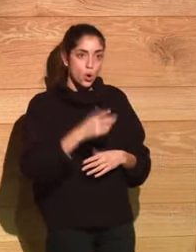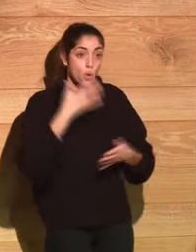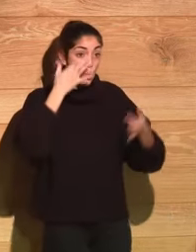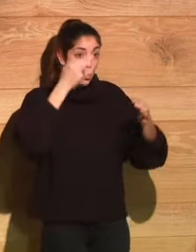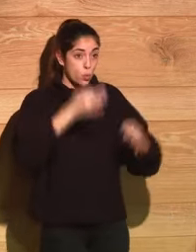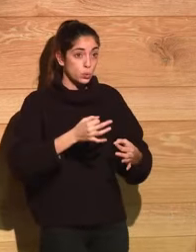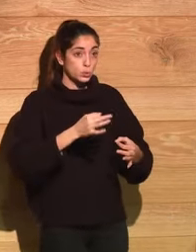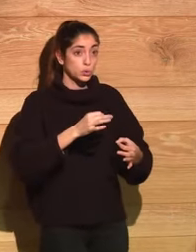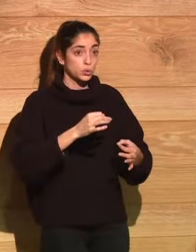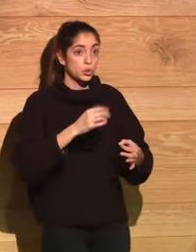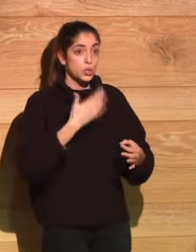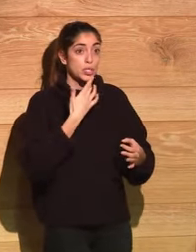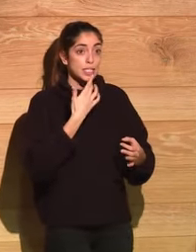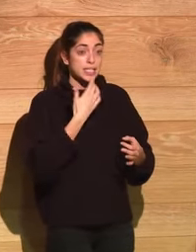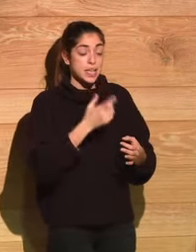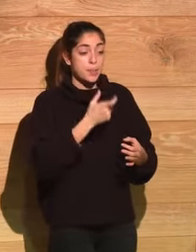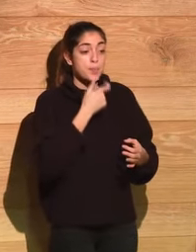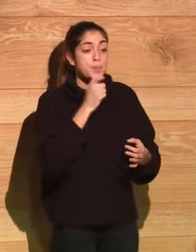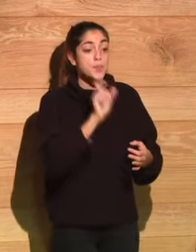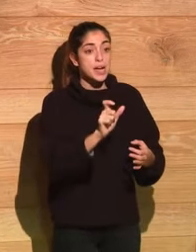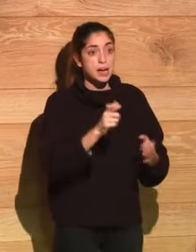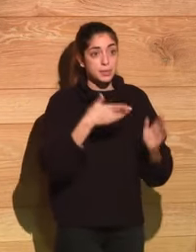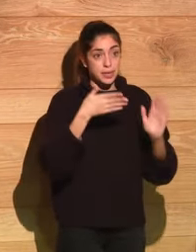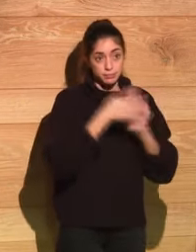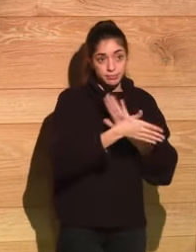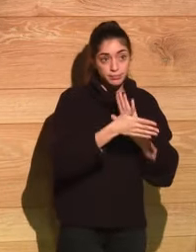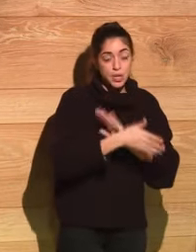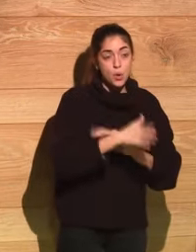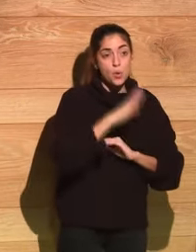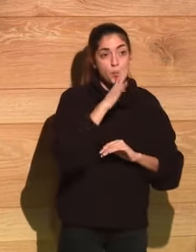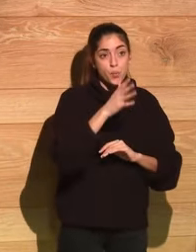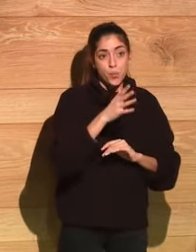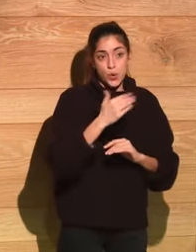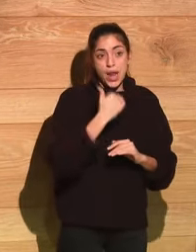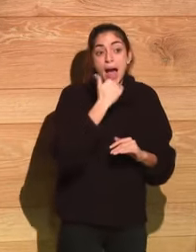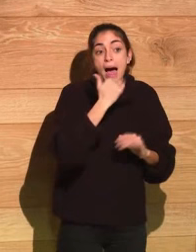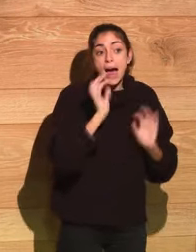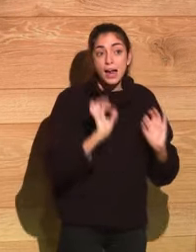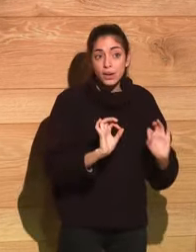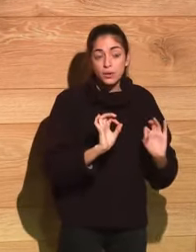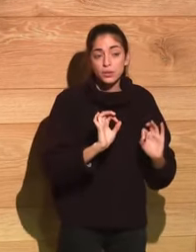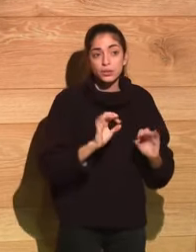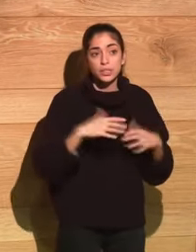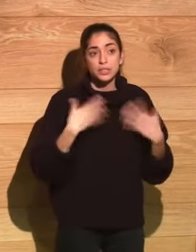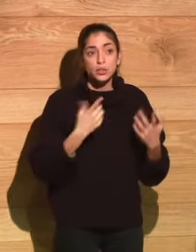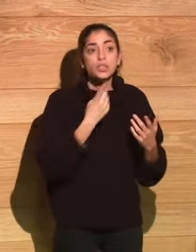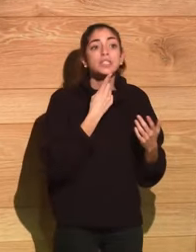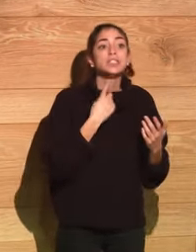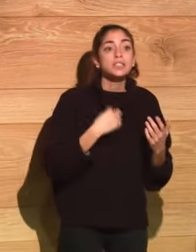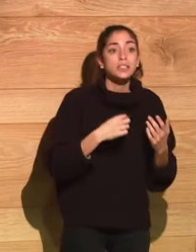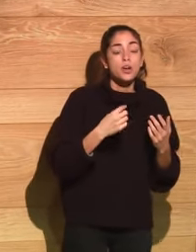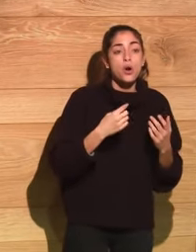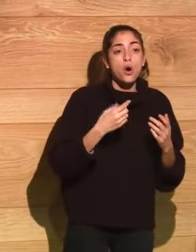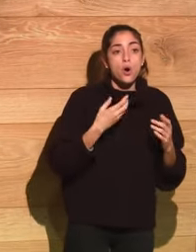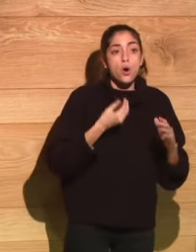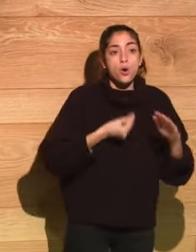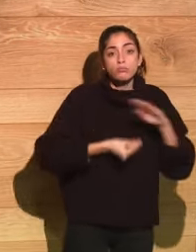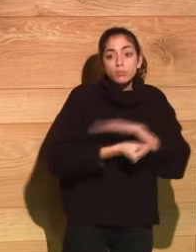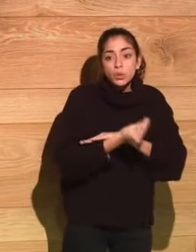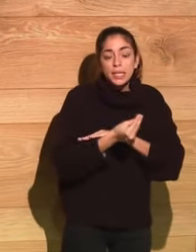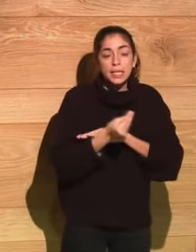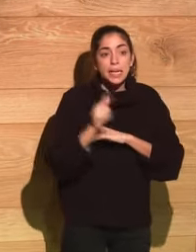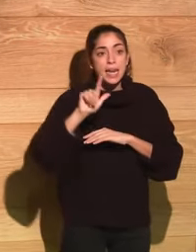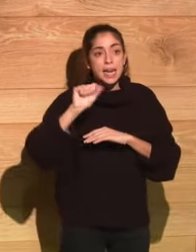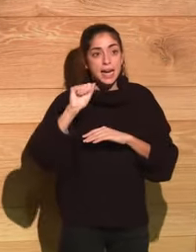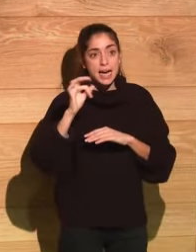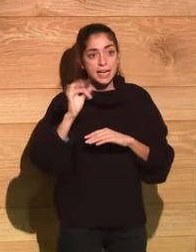otra palabra es por una buena razón. Tomemos el origen de deseo. Deseo es un término de origen latín, como muchos de los términos que